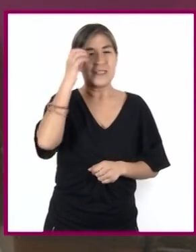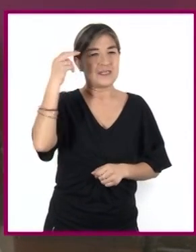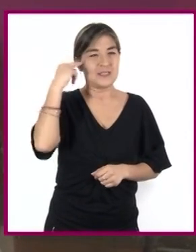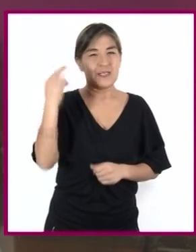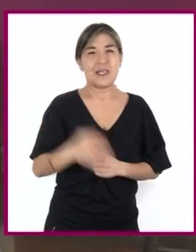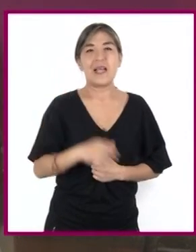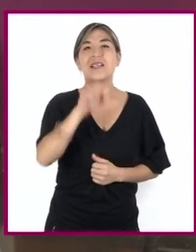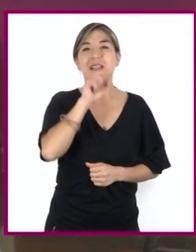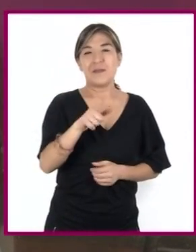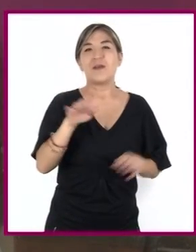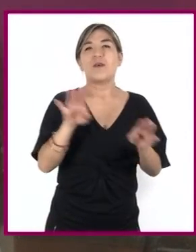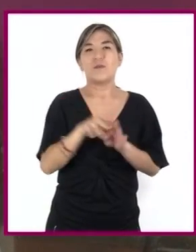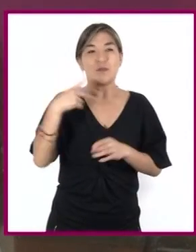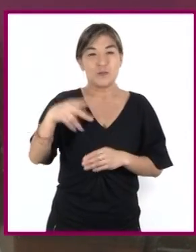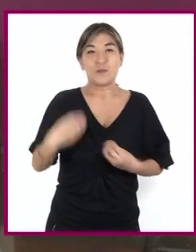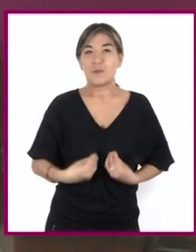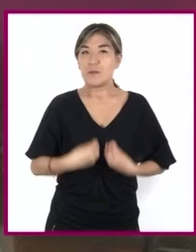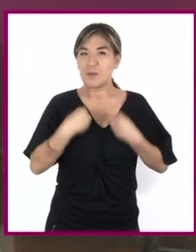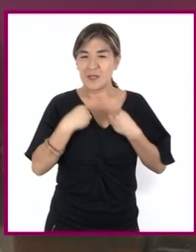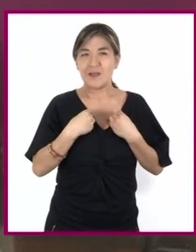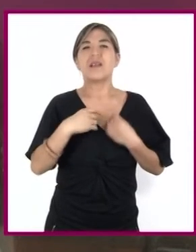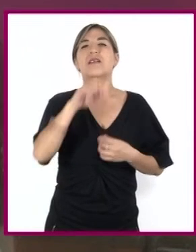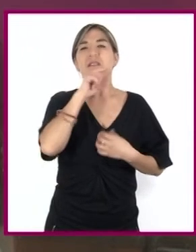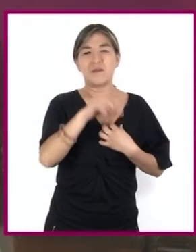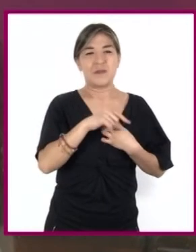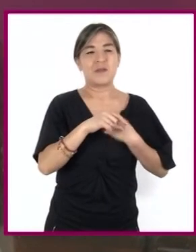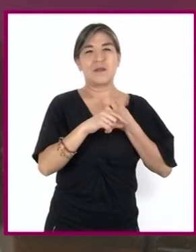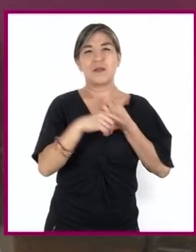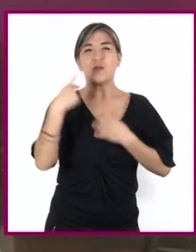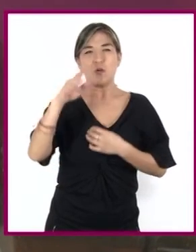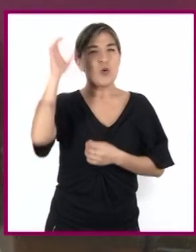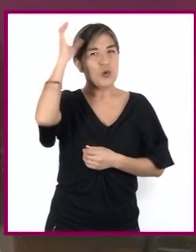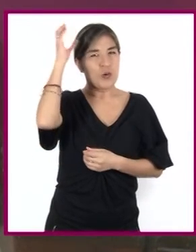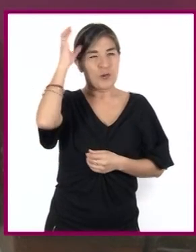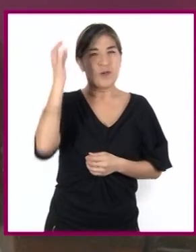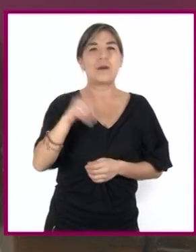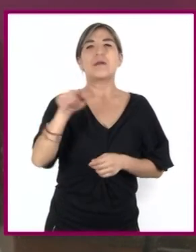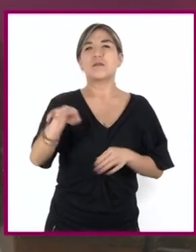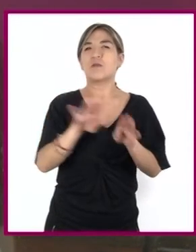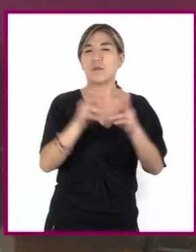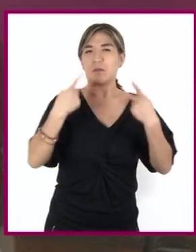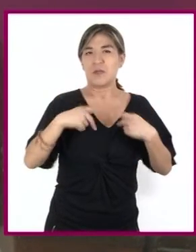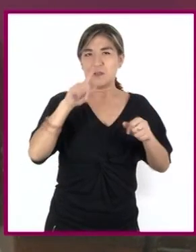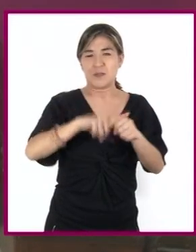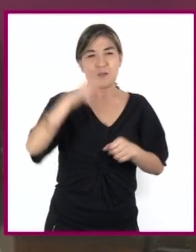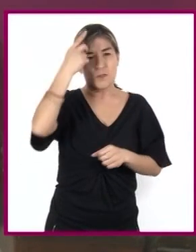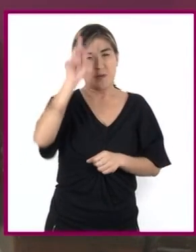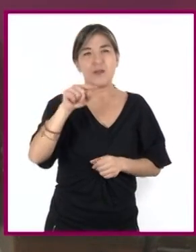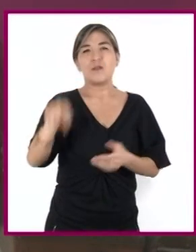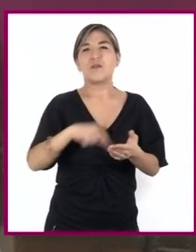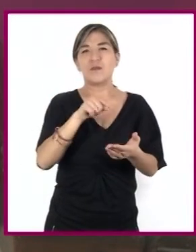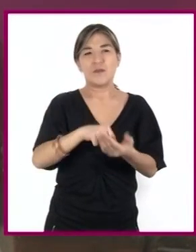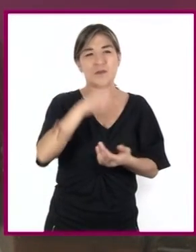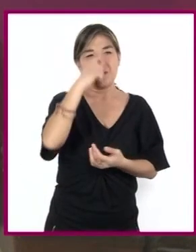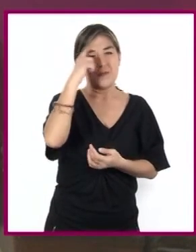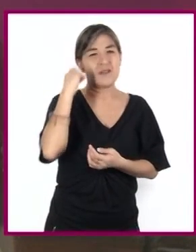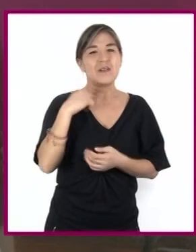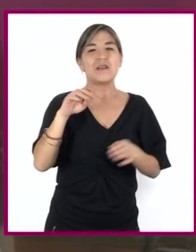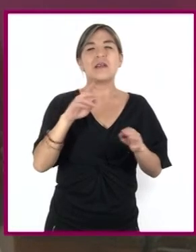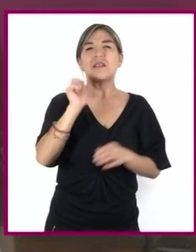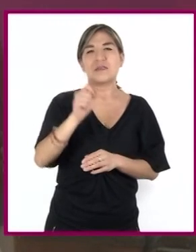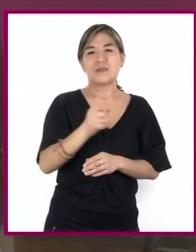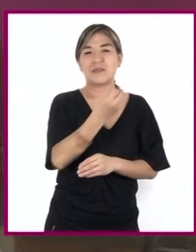Además del costo de vidas, por ejemplo, en el Congo belga, propiedad personal del rey Leopoldo II, alrededor